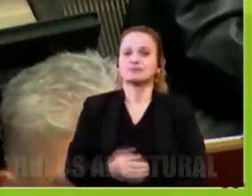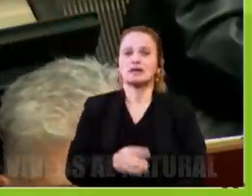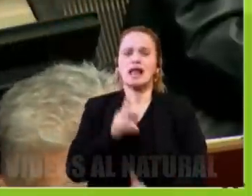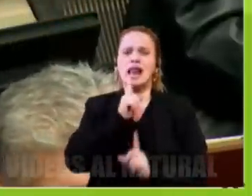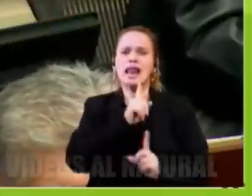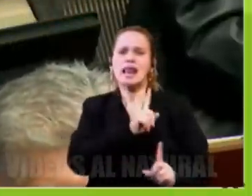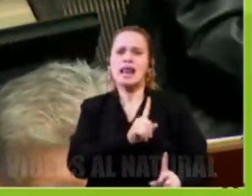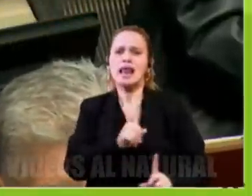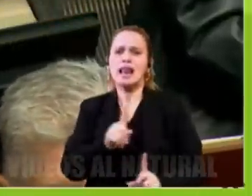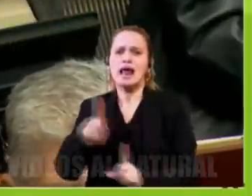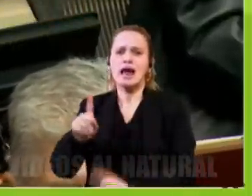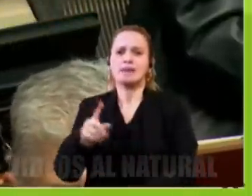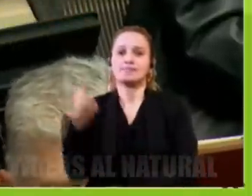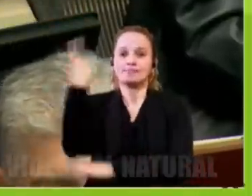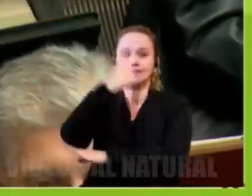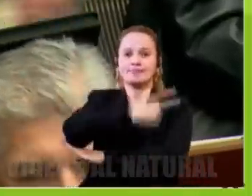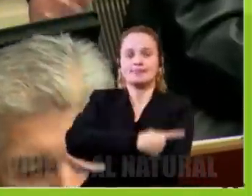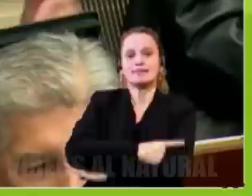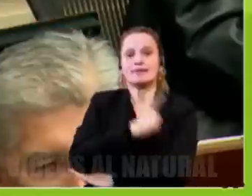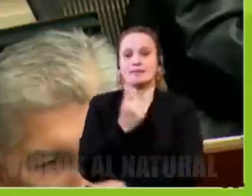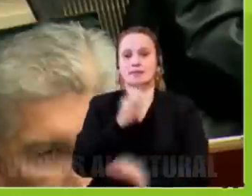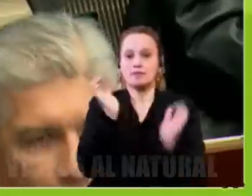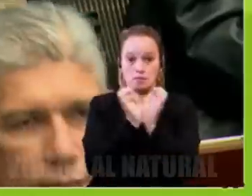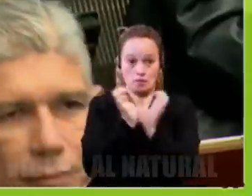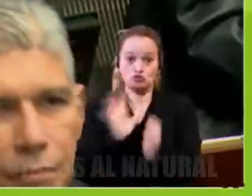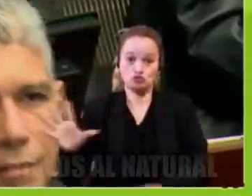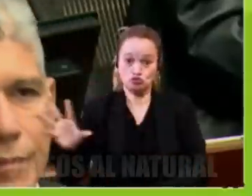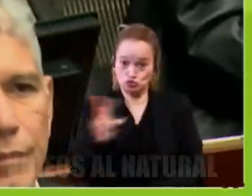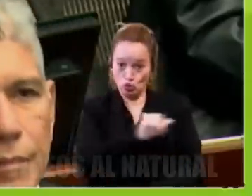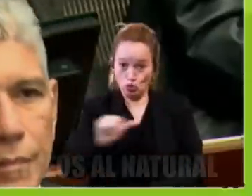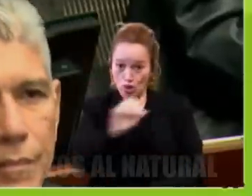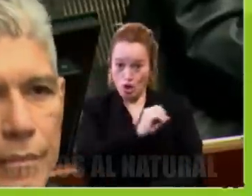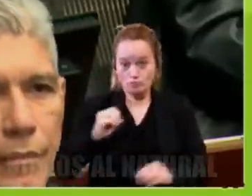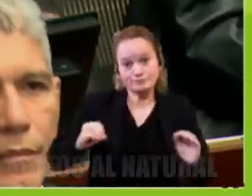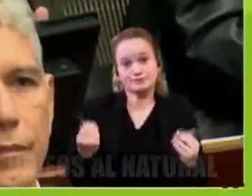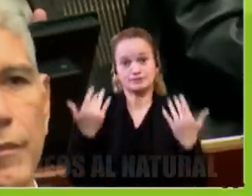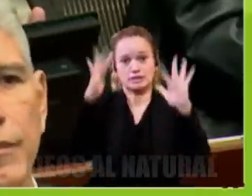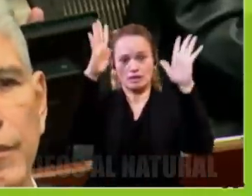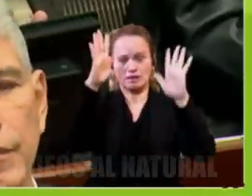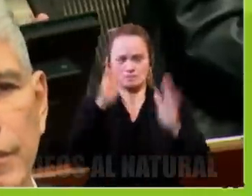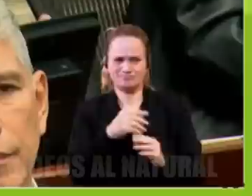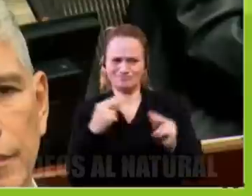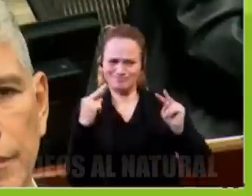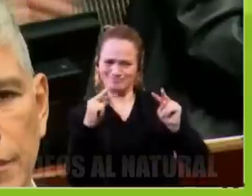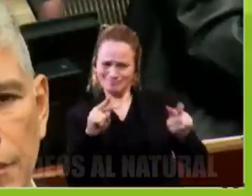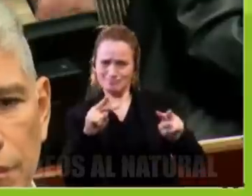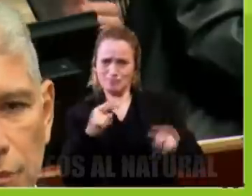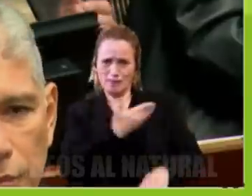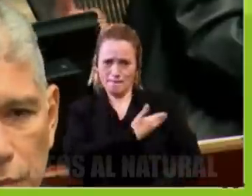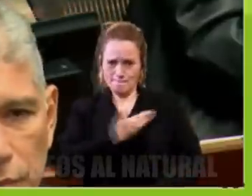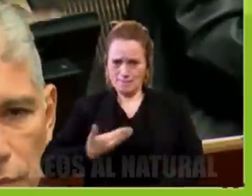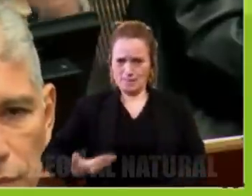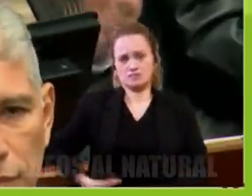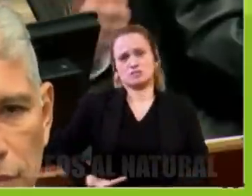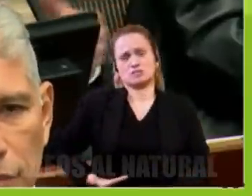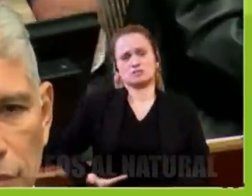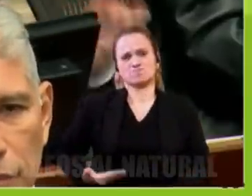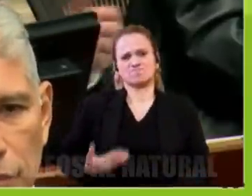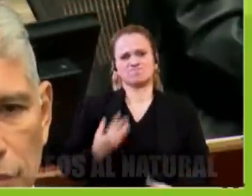el discurso del 1 de mayo, que todos celebramos, demostró que quiere llegar